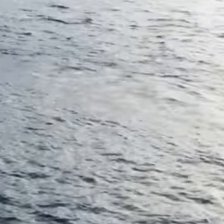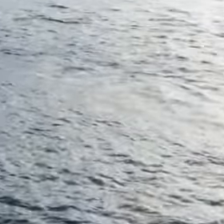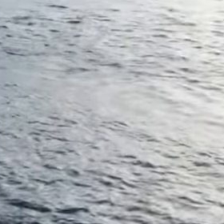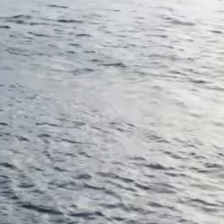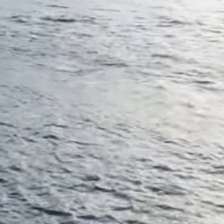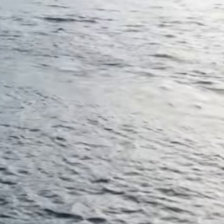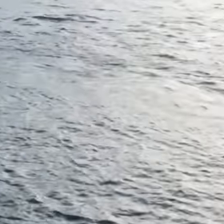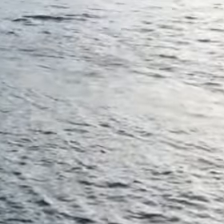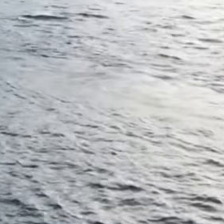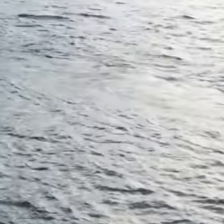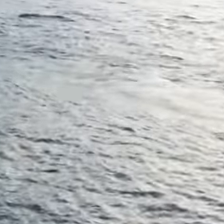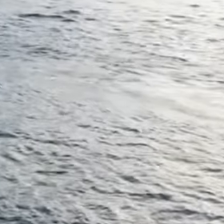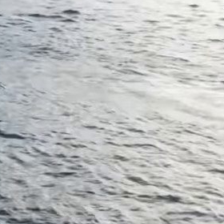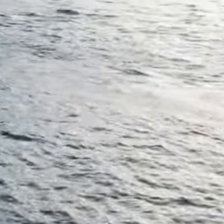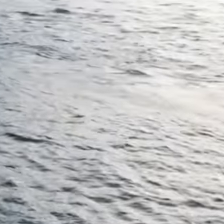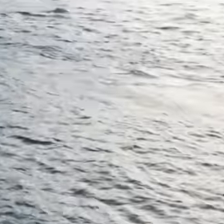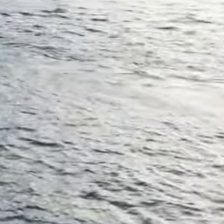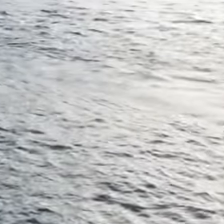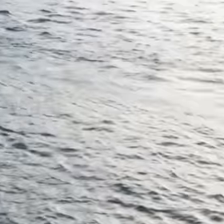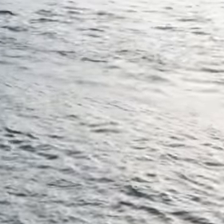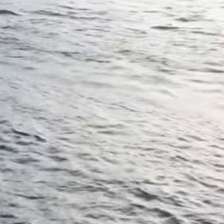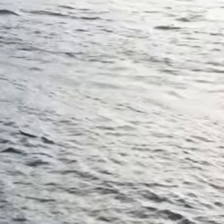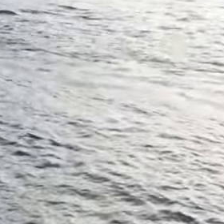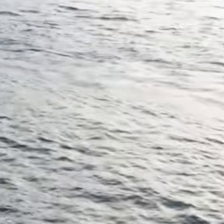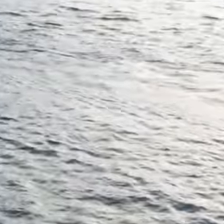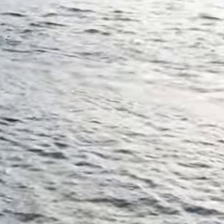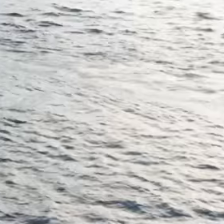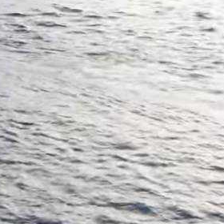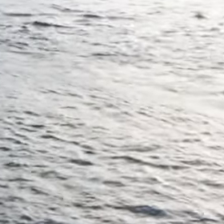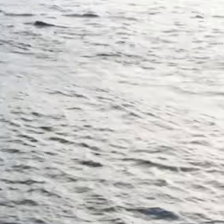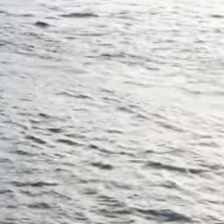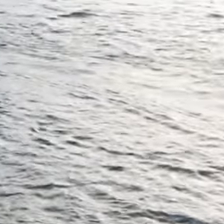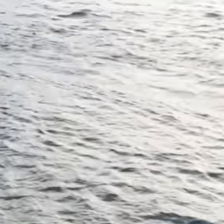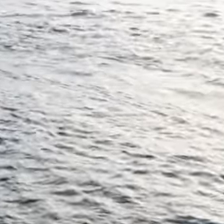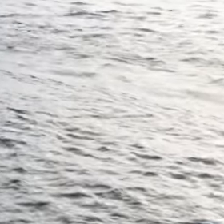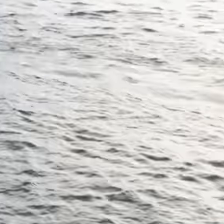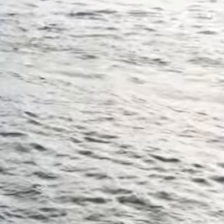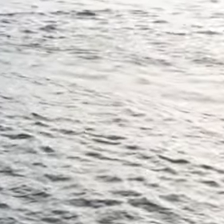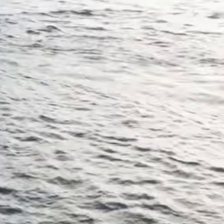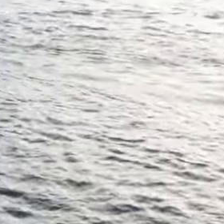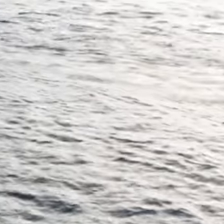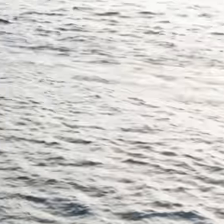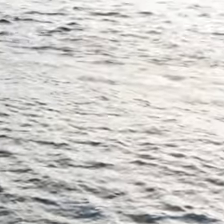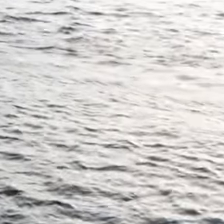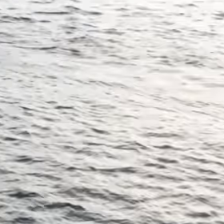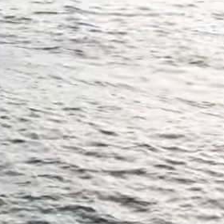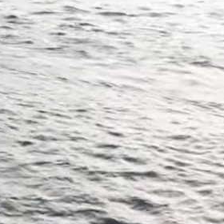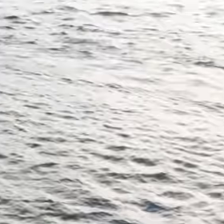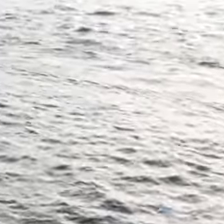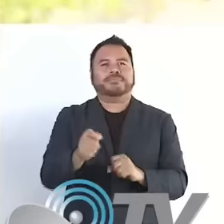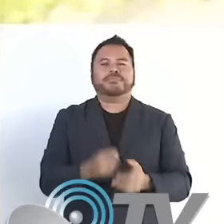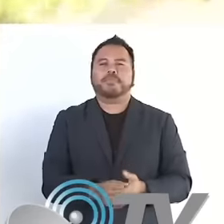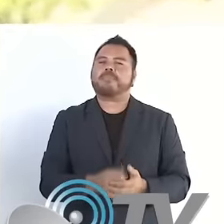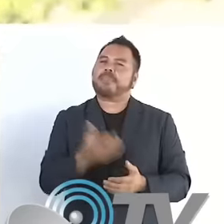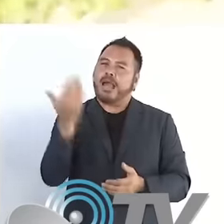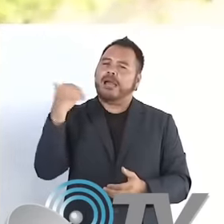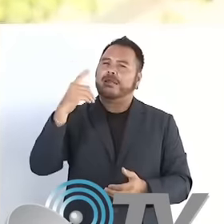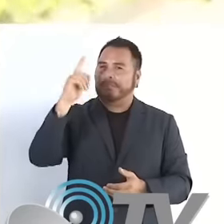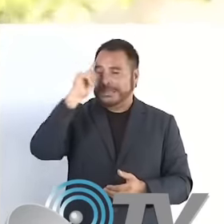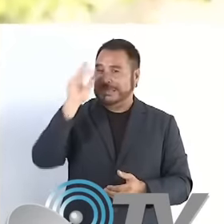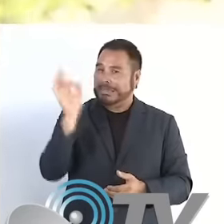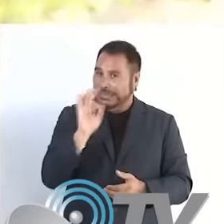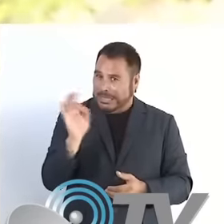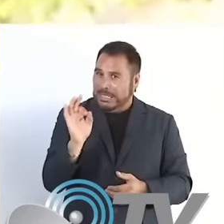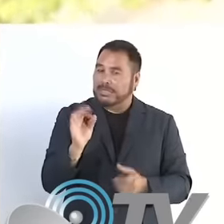y todas esas instancias, hemos logrado lo siguiente. Había posibles sanciones aquí